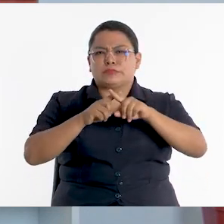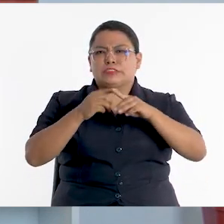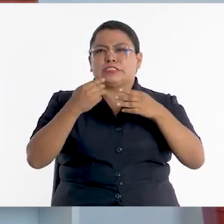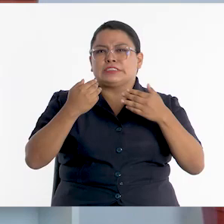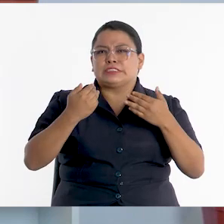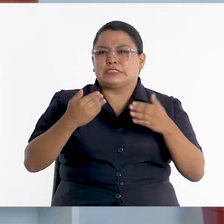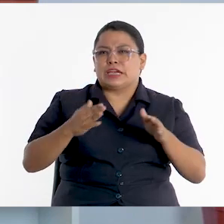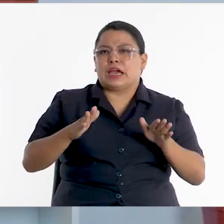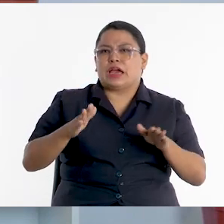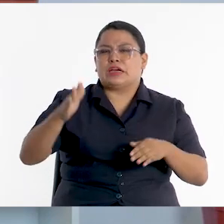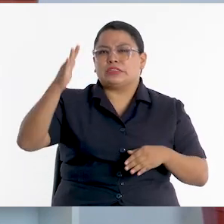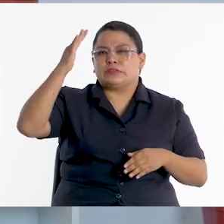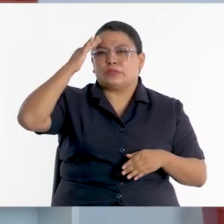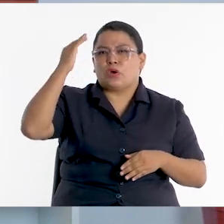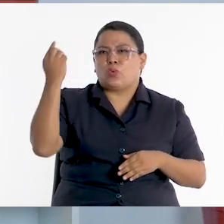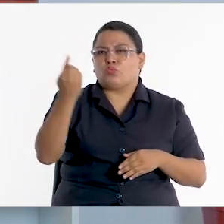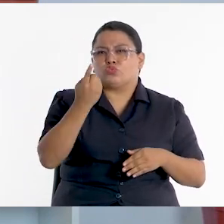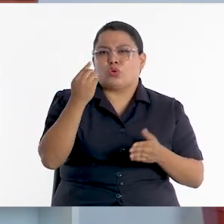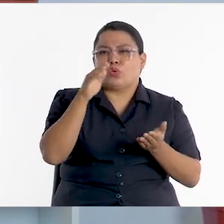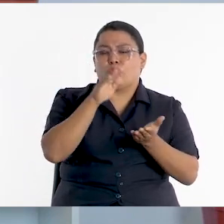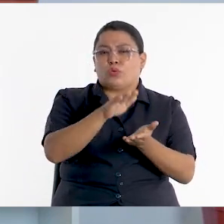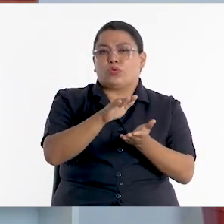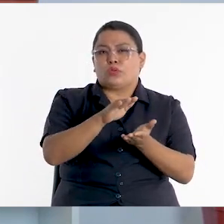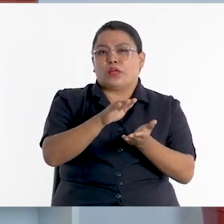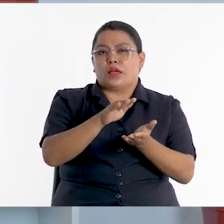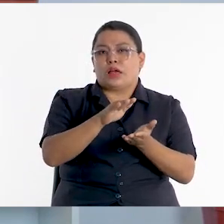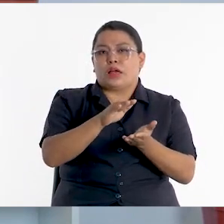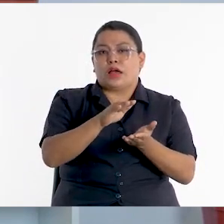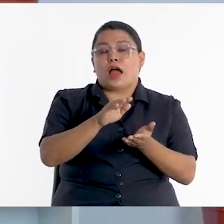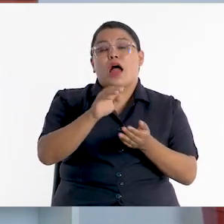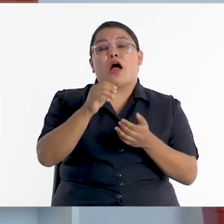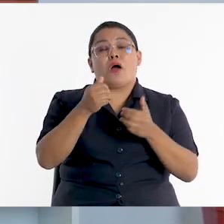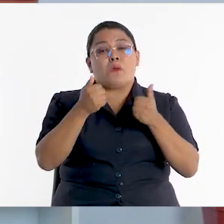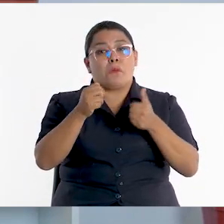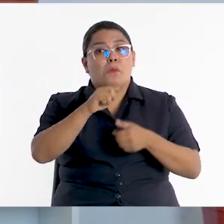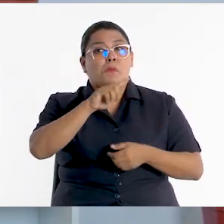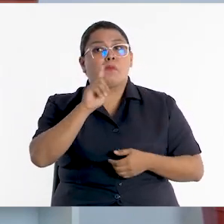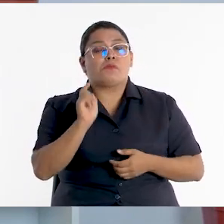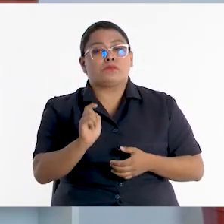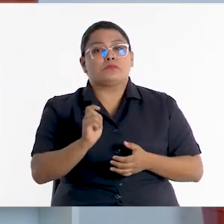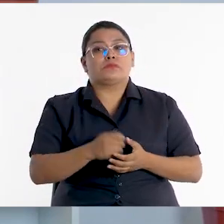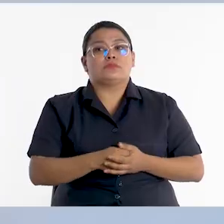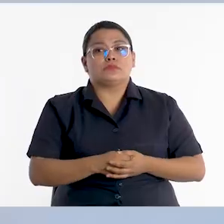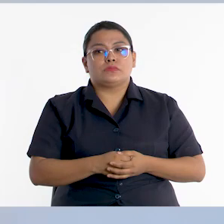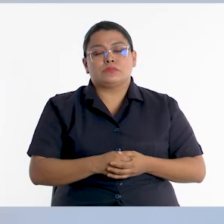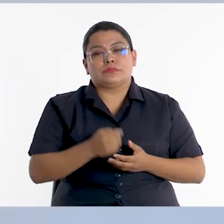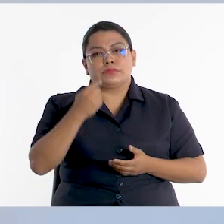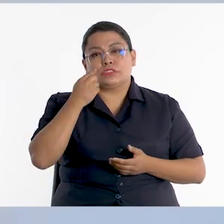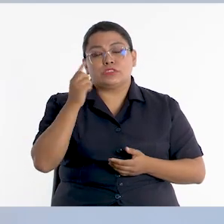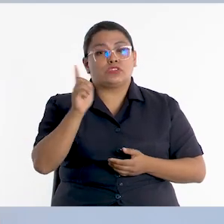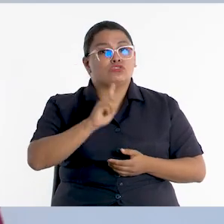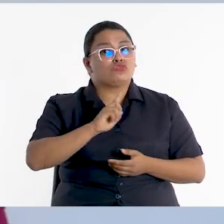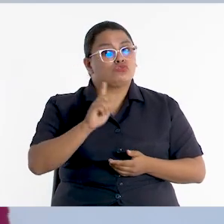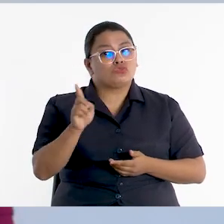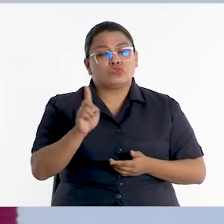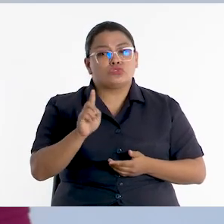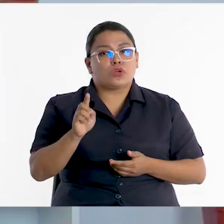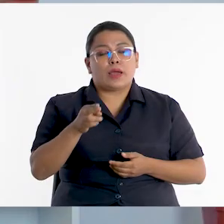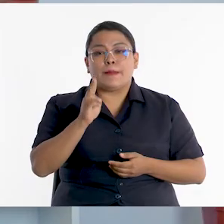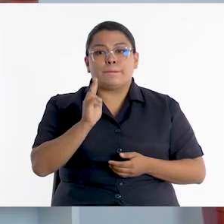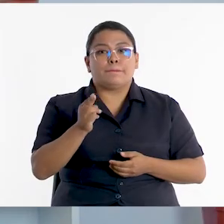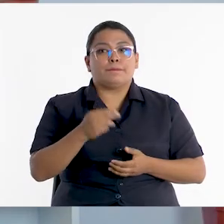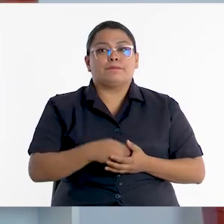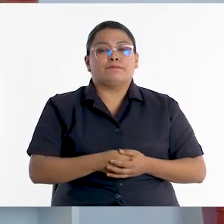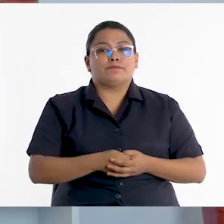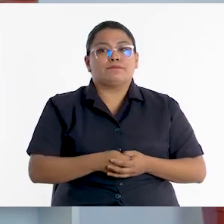las abordamos en una sola unidad? Y esa es otra excelente pregunta, Doris. Fíjate que no se abordan en